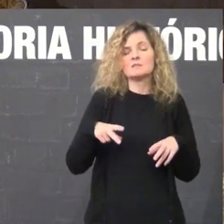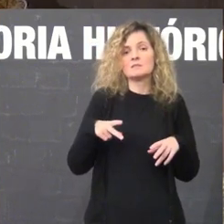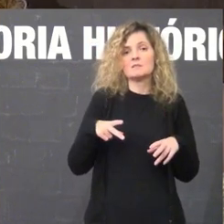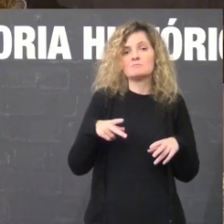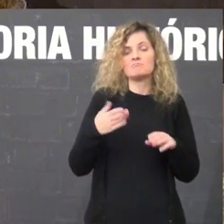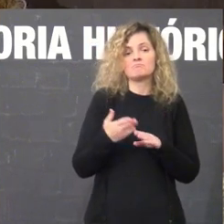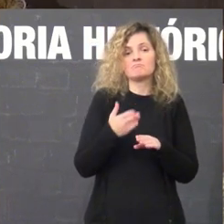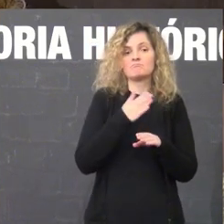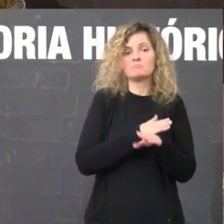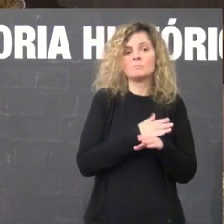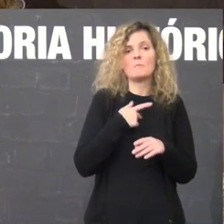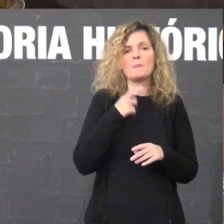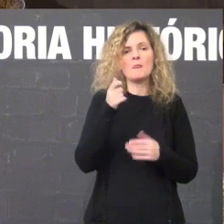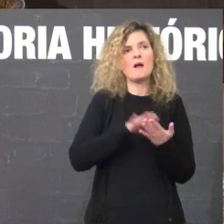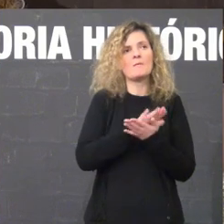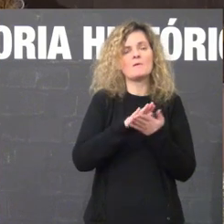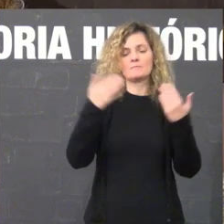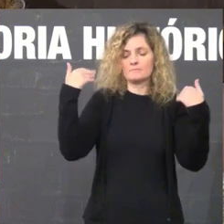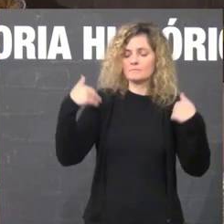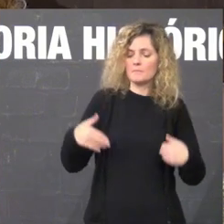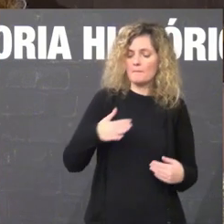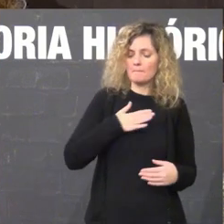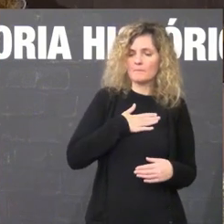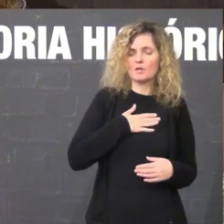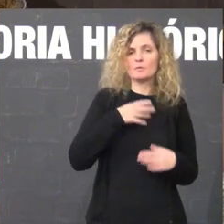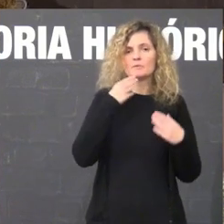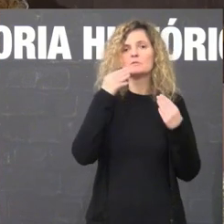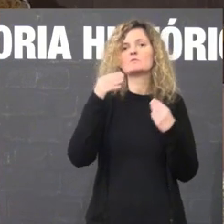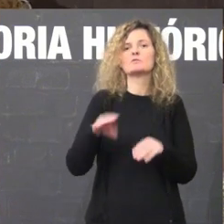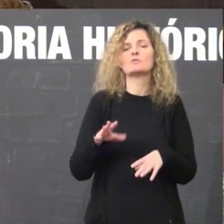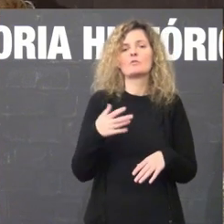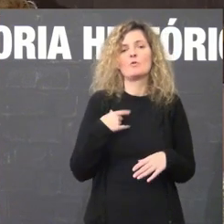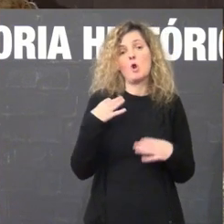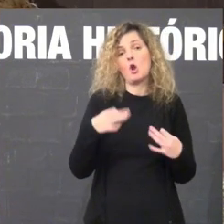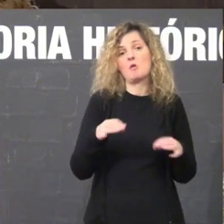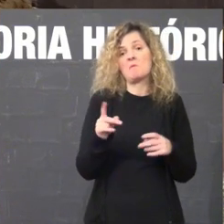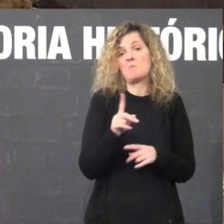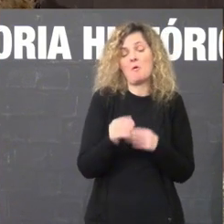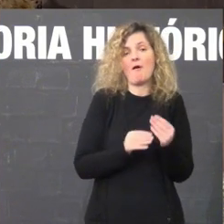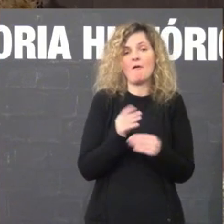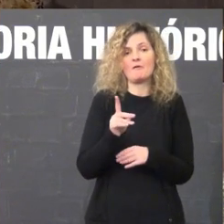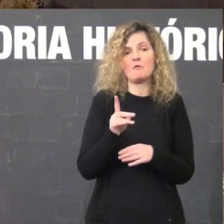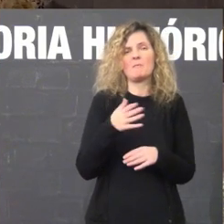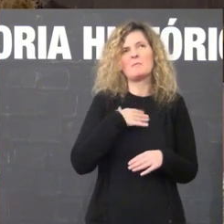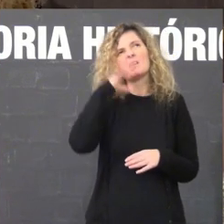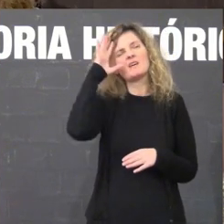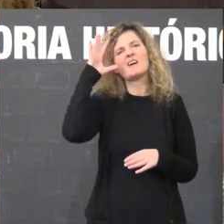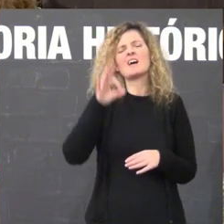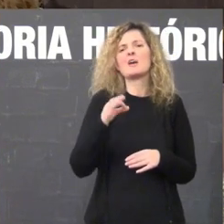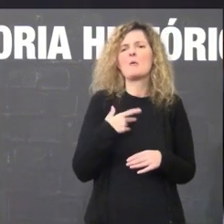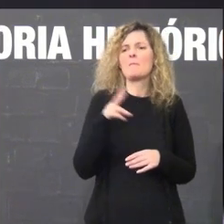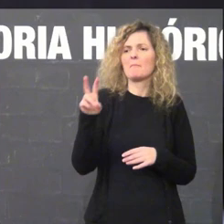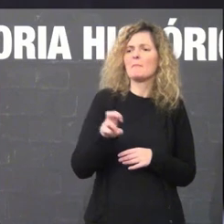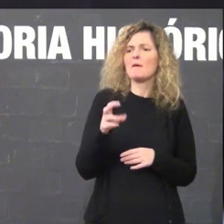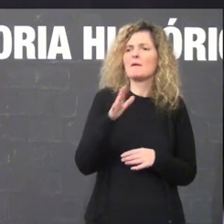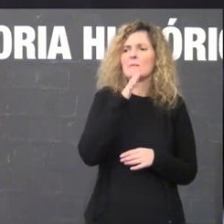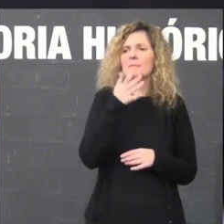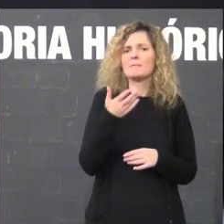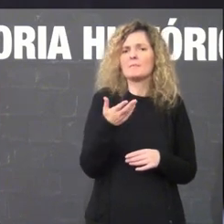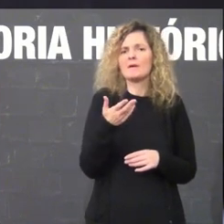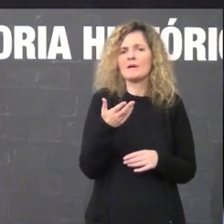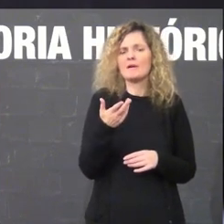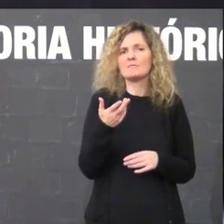a empezar hablando un poco de mí de mi propia historia que es algo que no suelo hacer pero que creo que puede ser Útil para